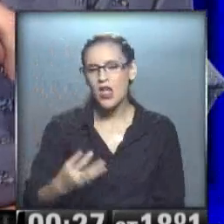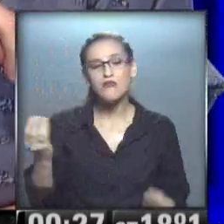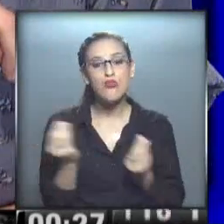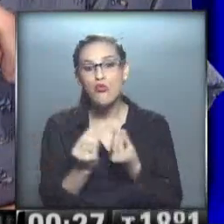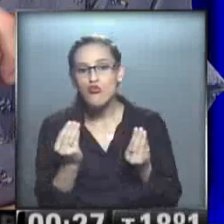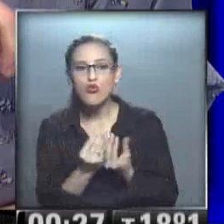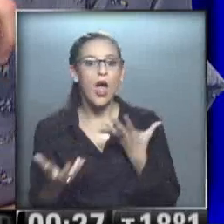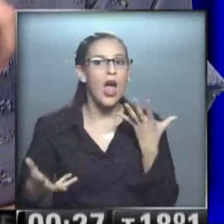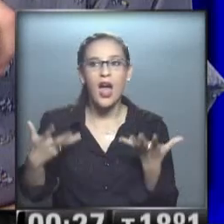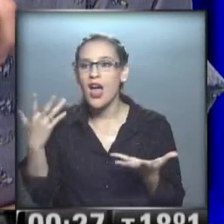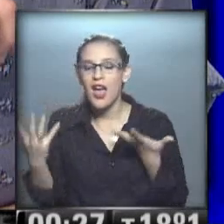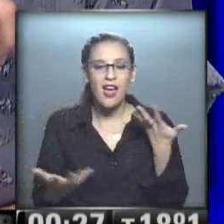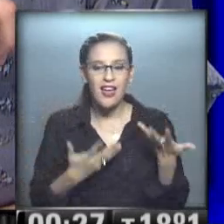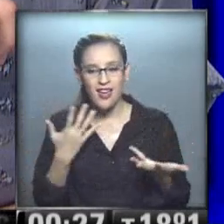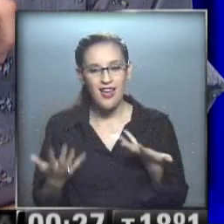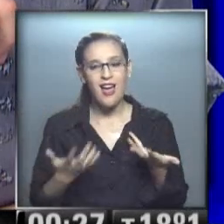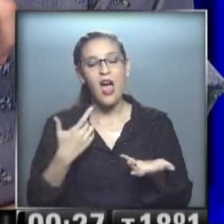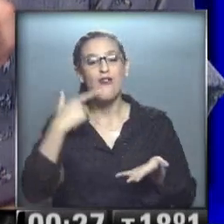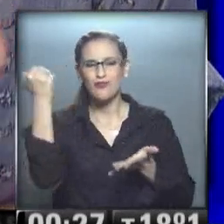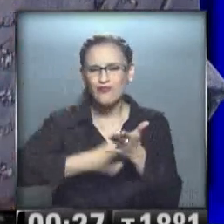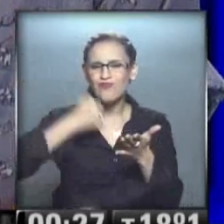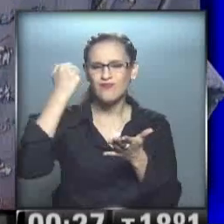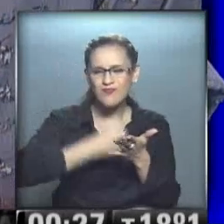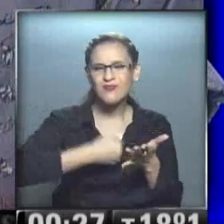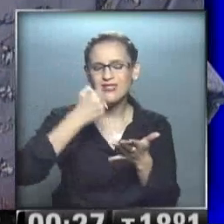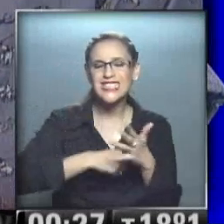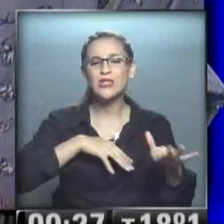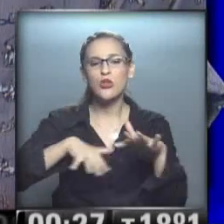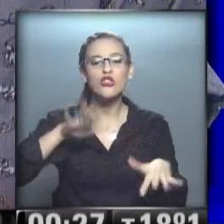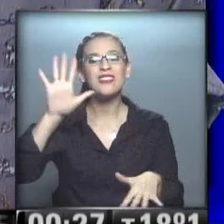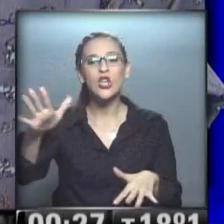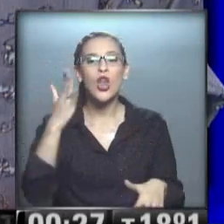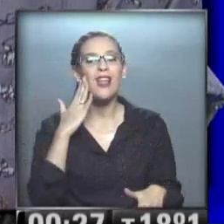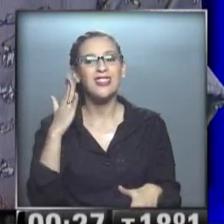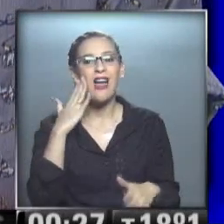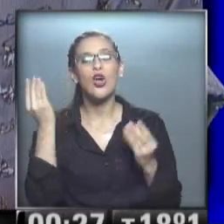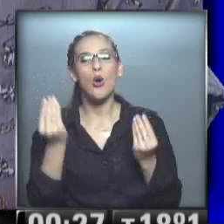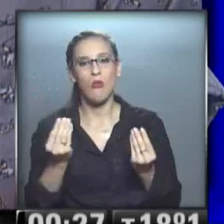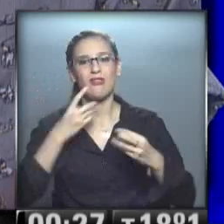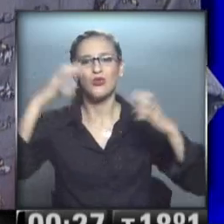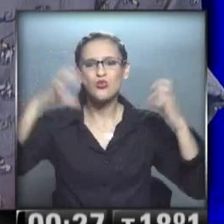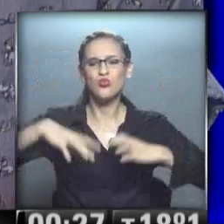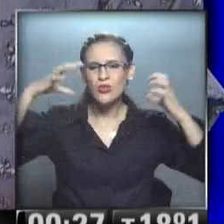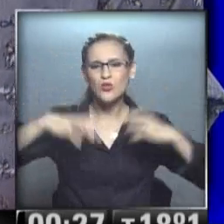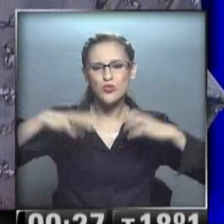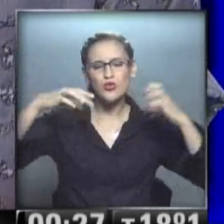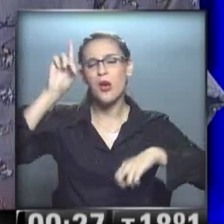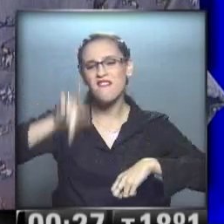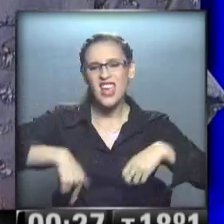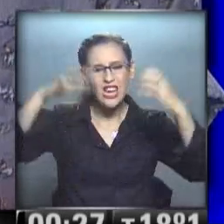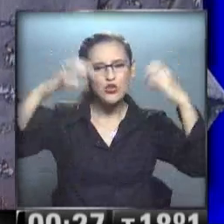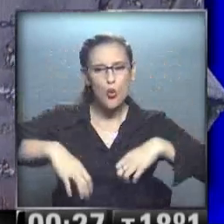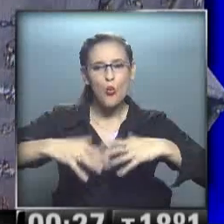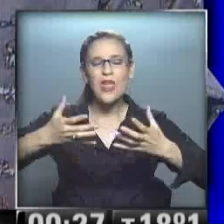y tratando de ponerle garra a una situación que se desató a las 5 de la tarde, que tiene que ver con una llovizna persistente, cuasi